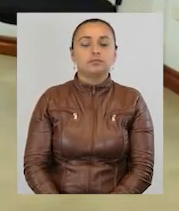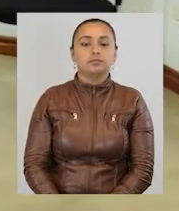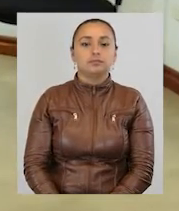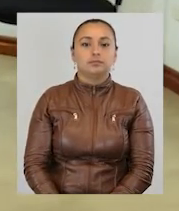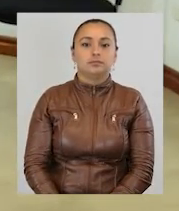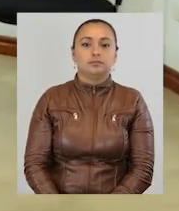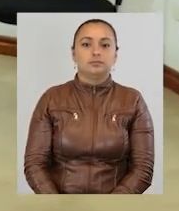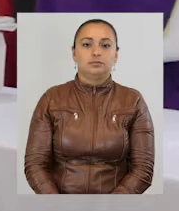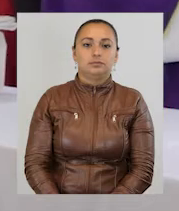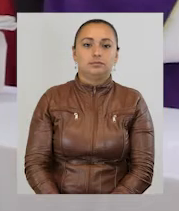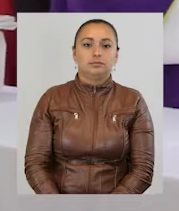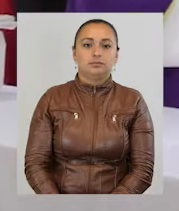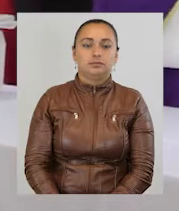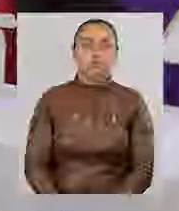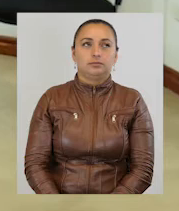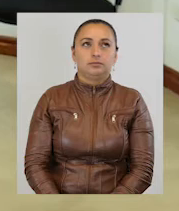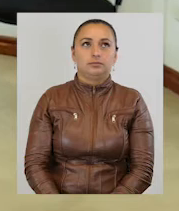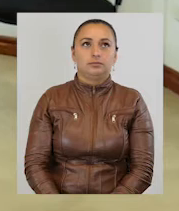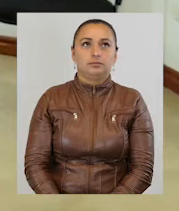escúchanos.